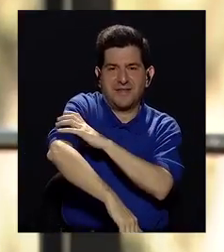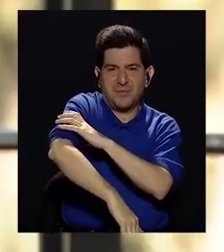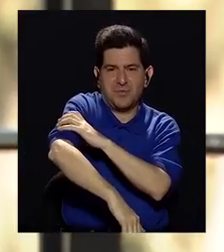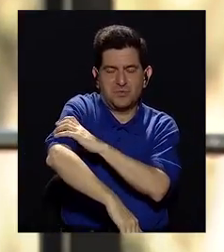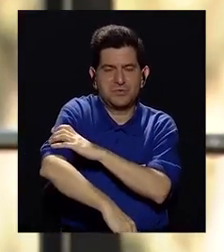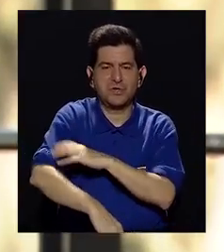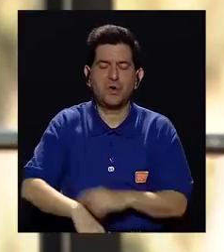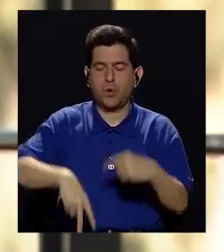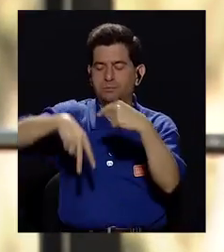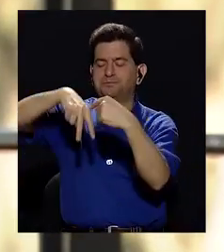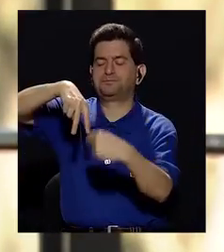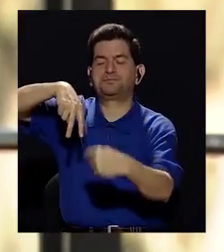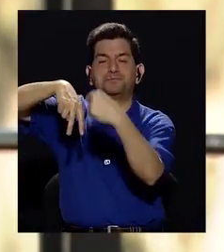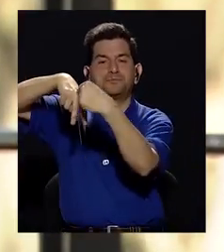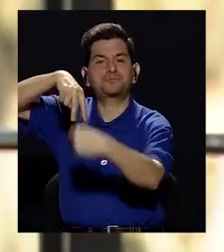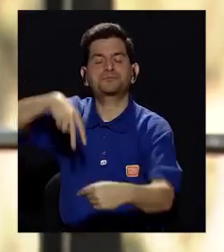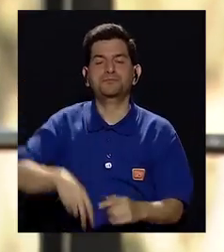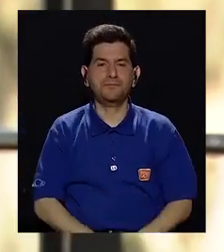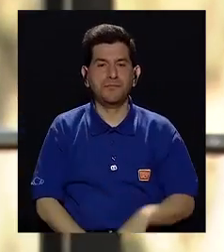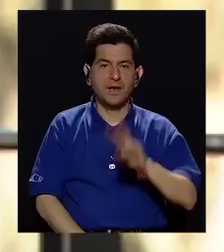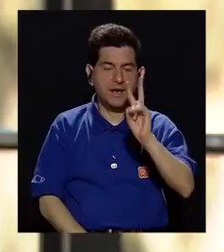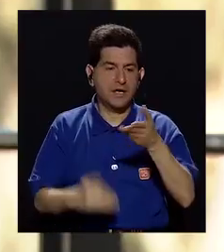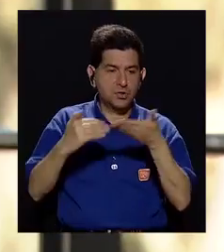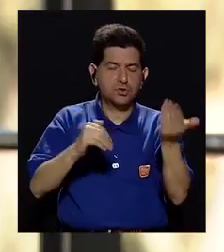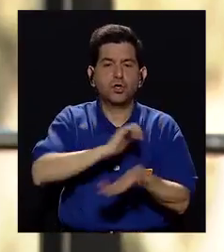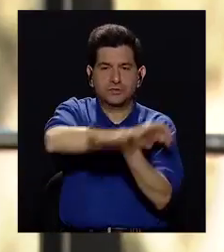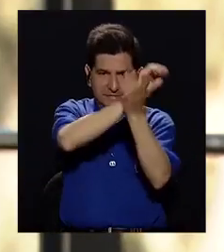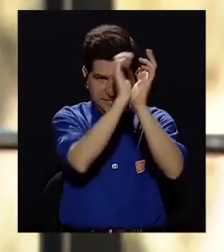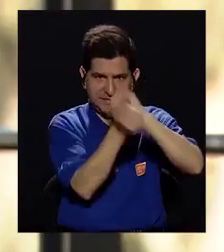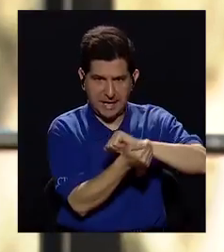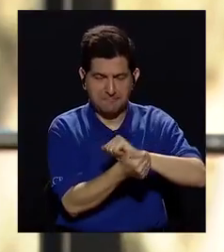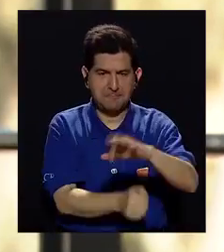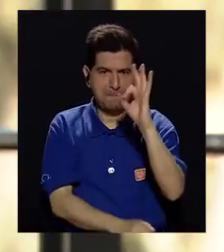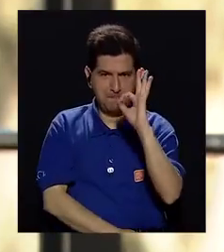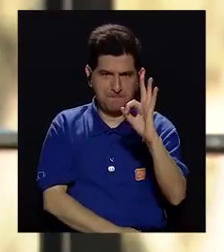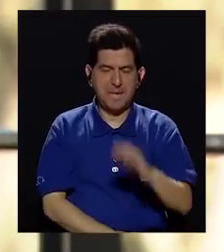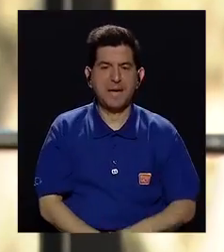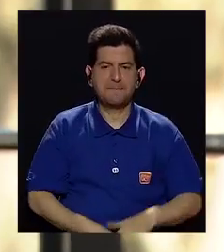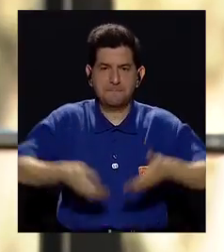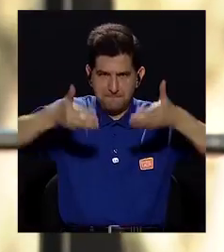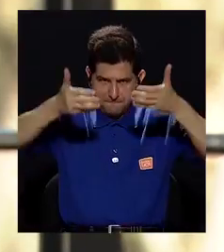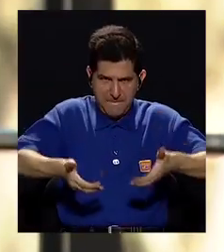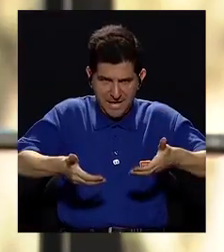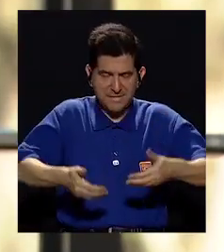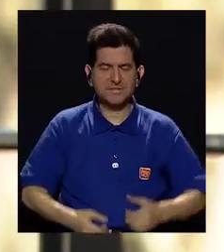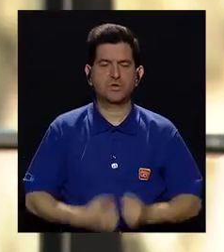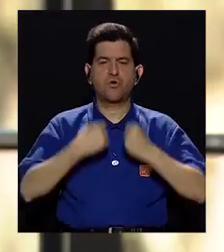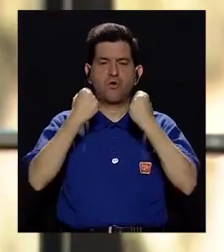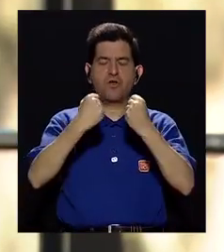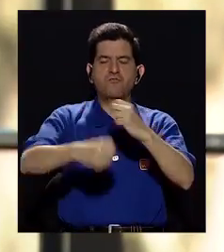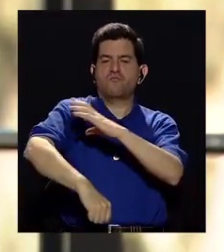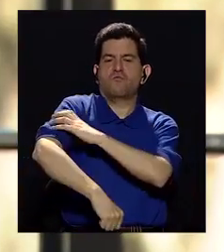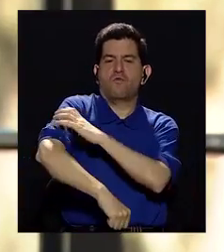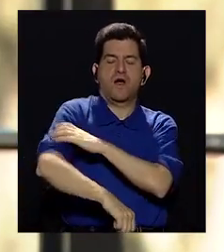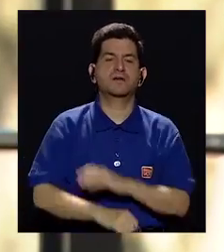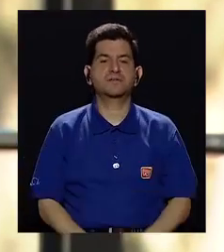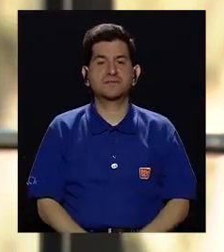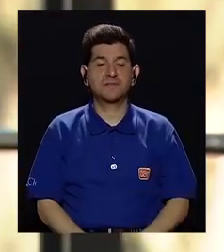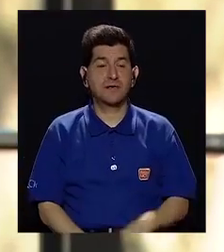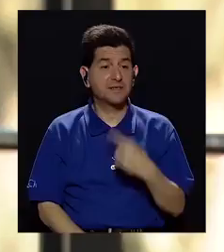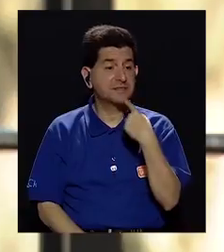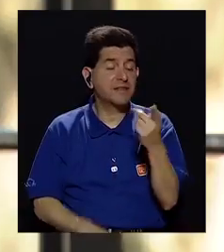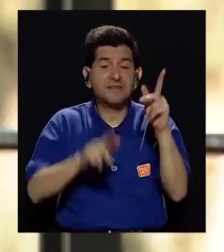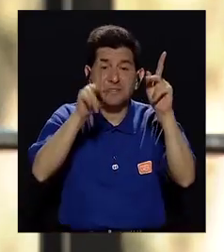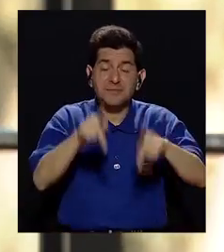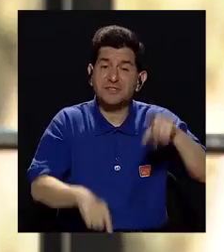músculos de las piernas. Entonces, los dos factores que podemos modificar muy bien es el peso y la fuerza de los músculos. Entonces, siempre se les